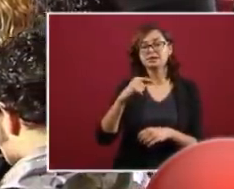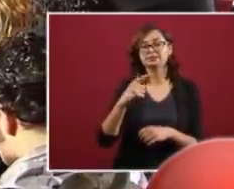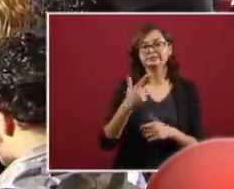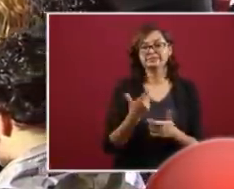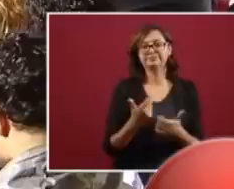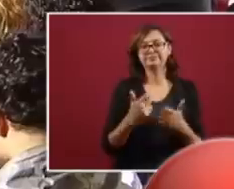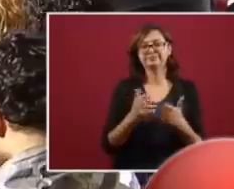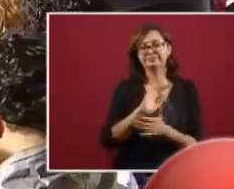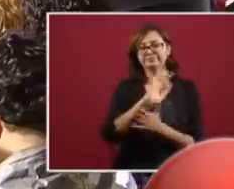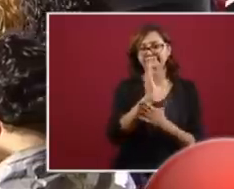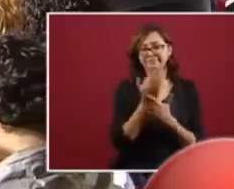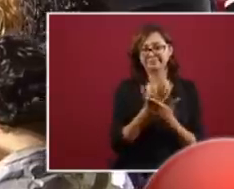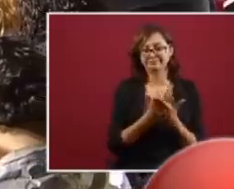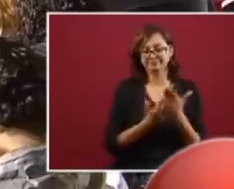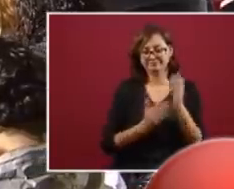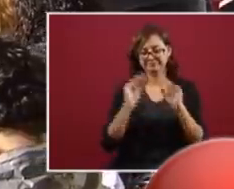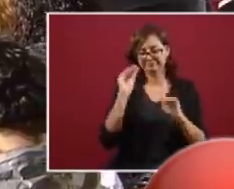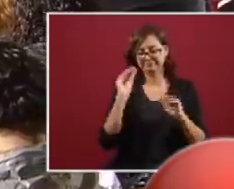falsificar